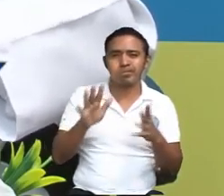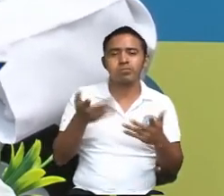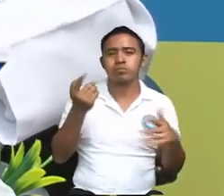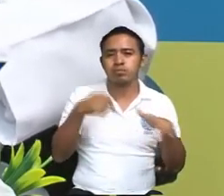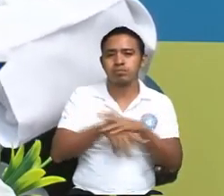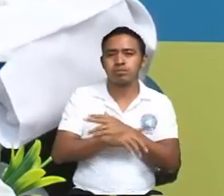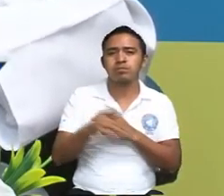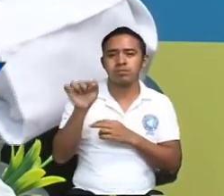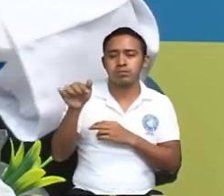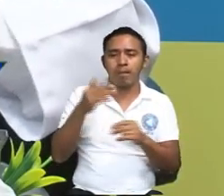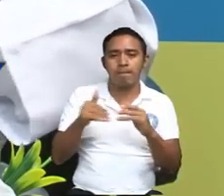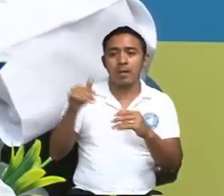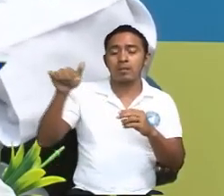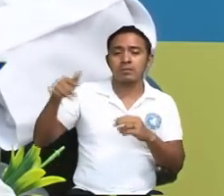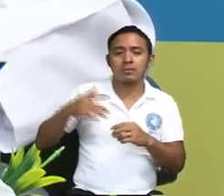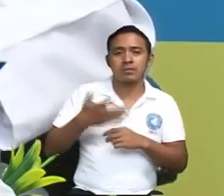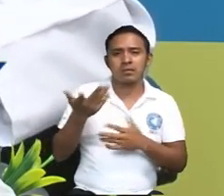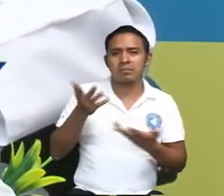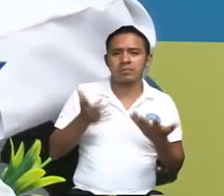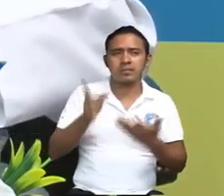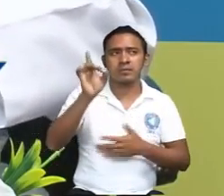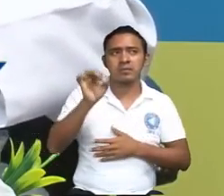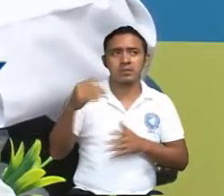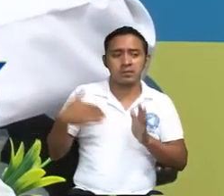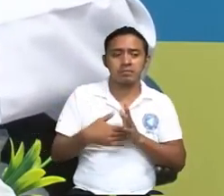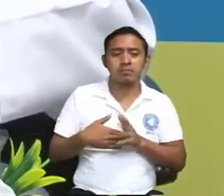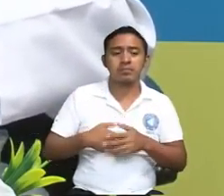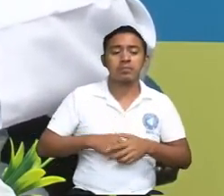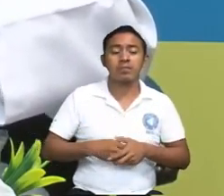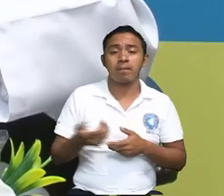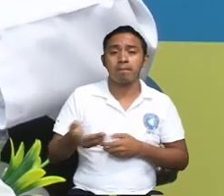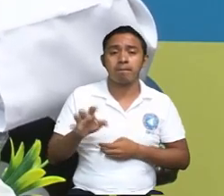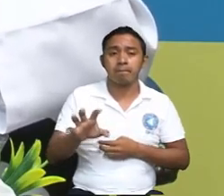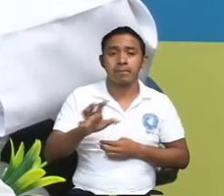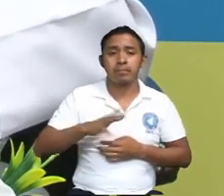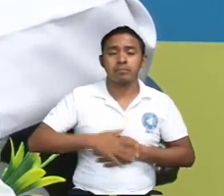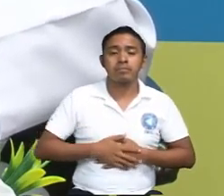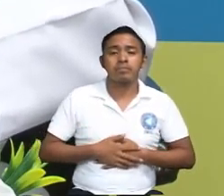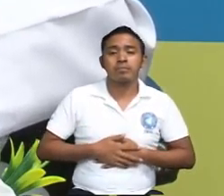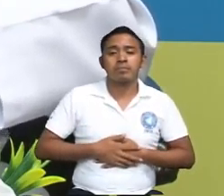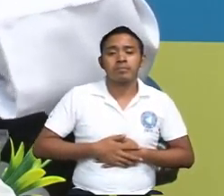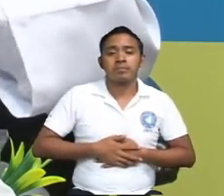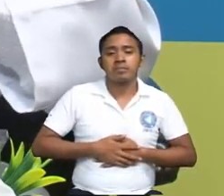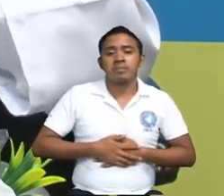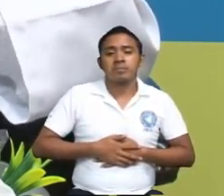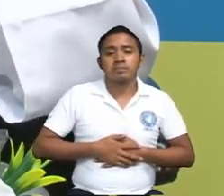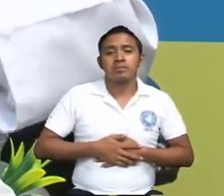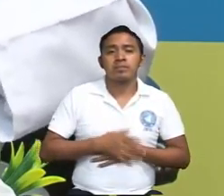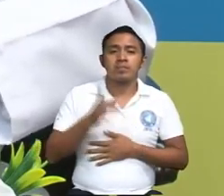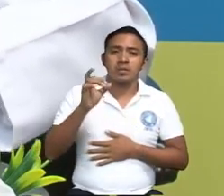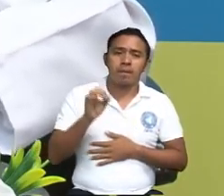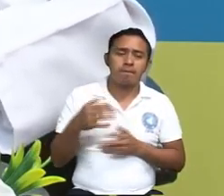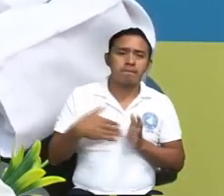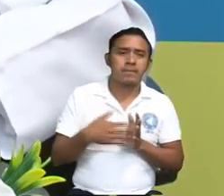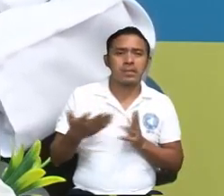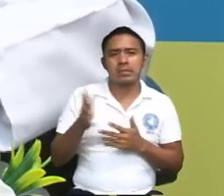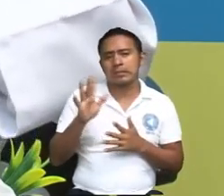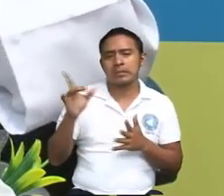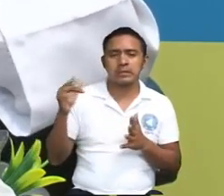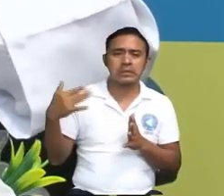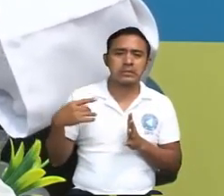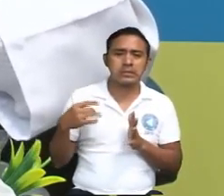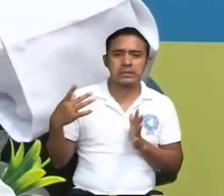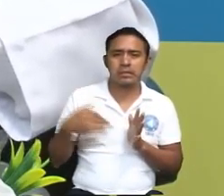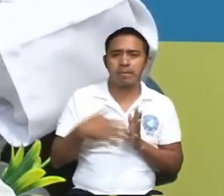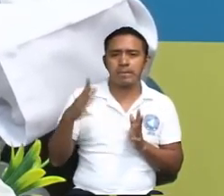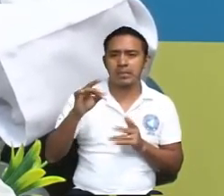tienen ellos que nosotros, tal vez andarán en 10.000 perritos, de 10.000 a 10.500 perritos. Bueno, 9.000 de ustedes son